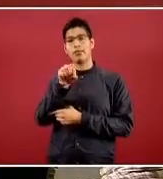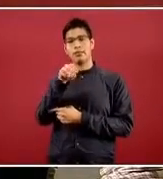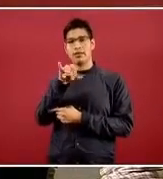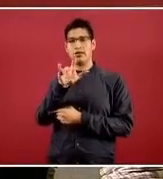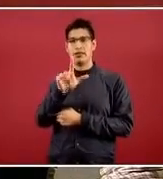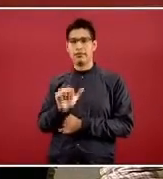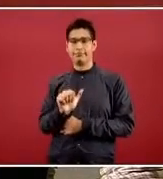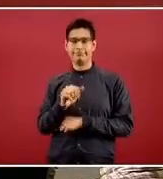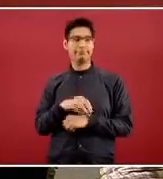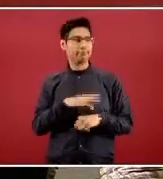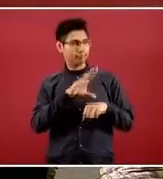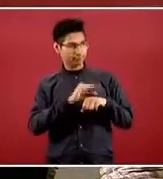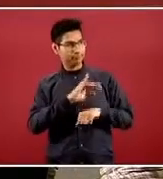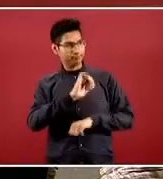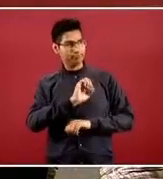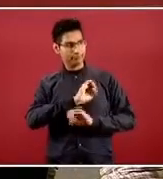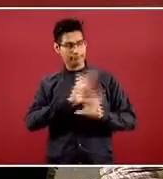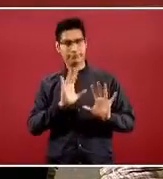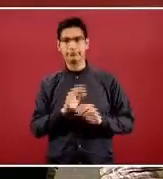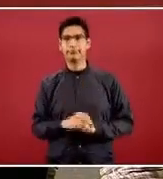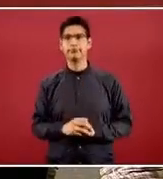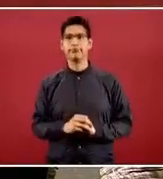subsecretario.